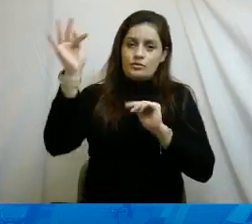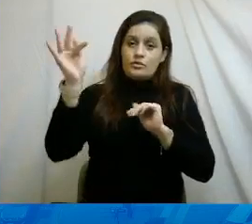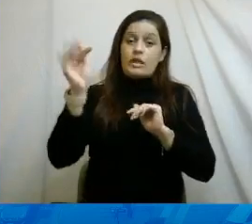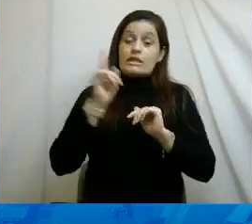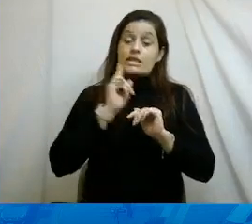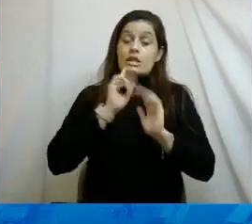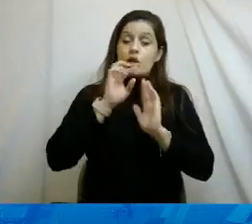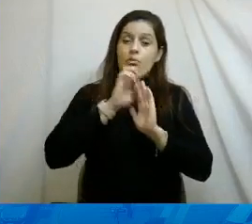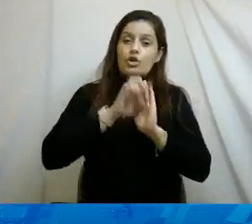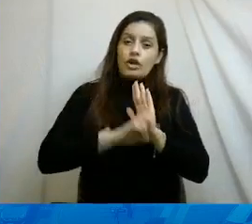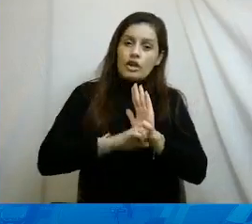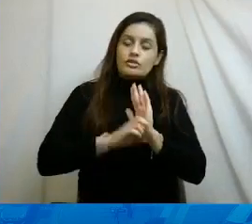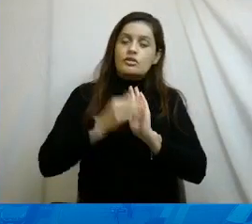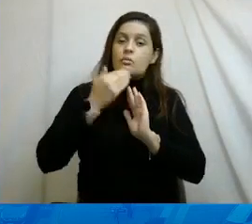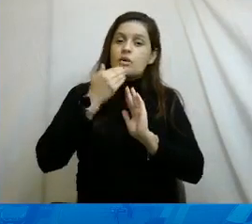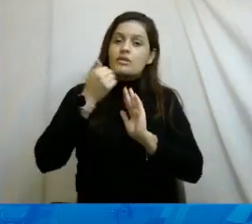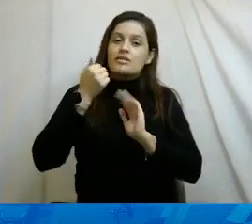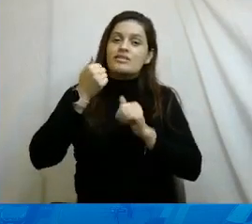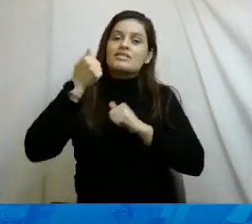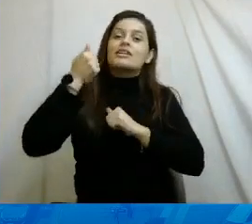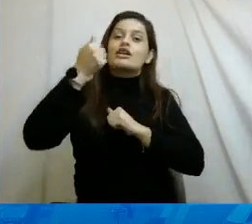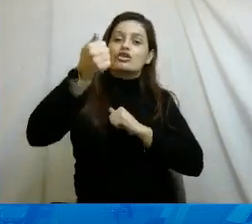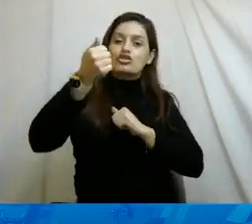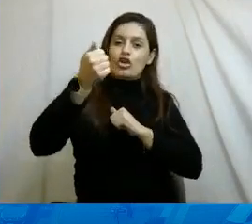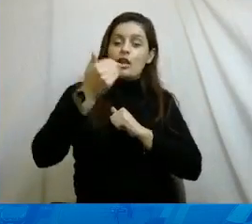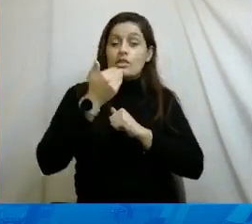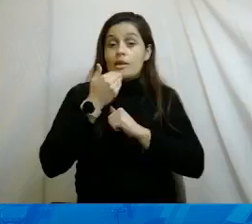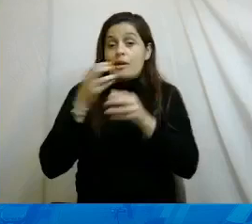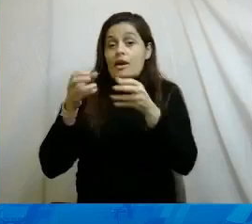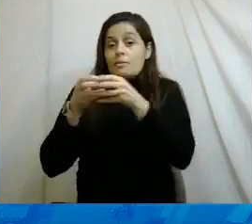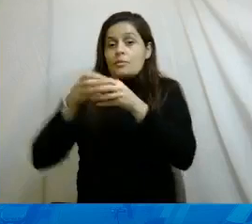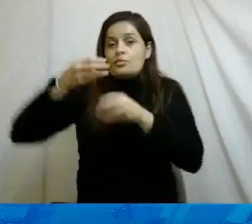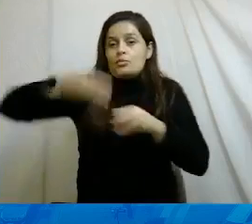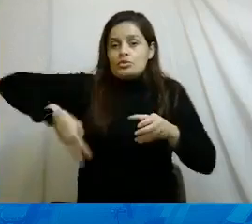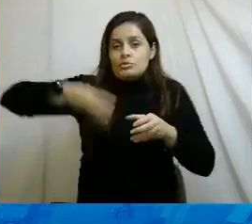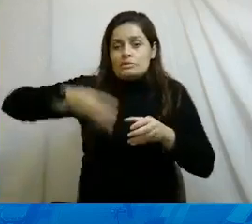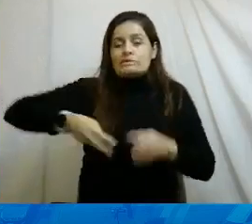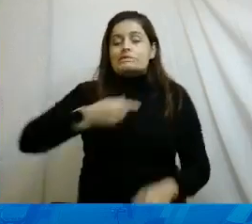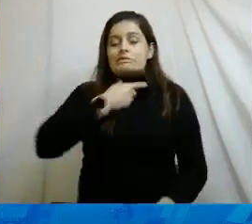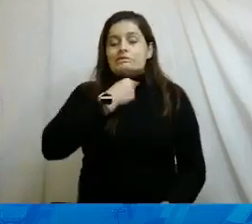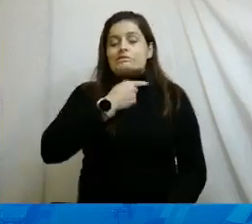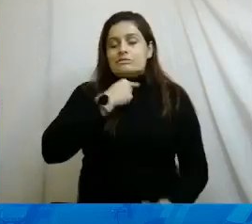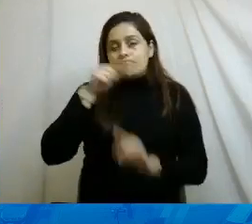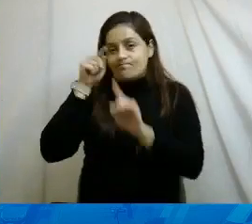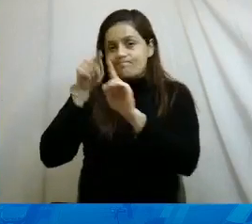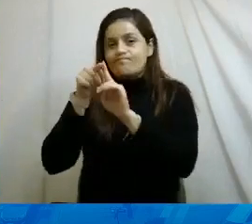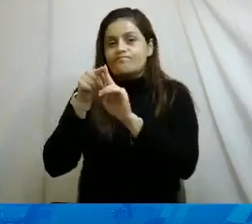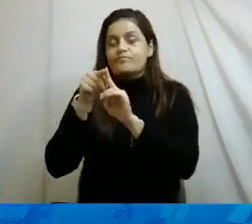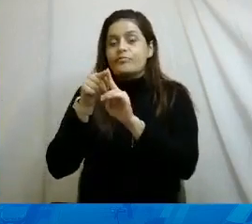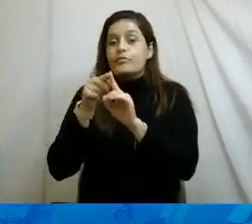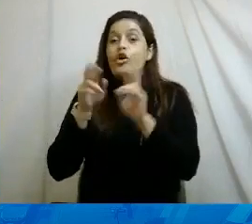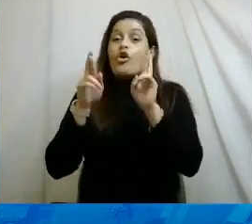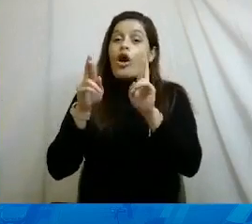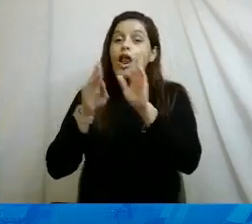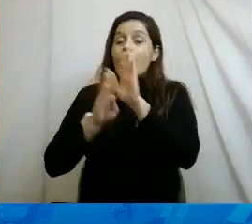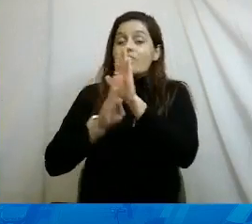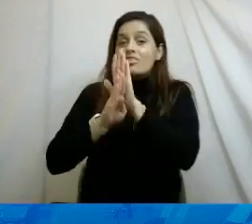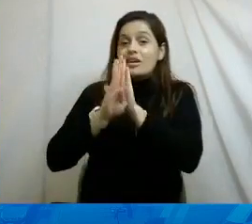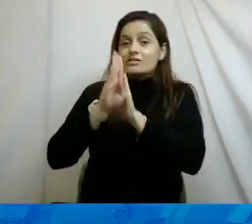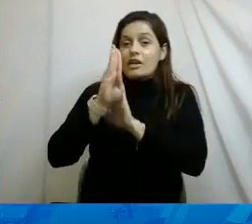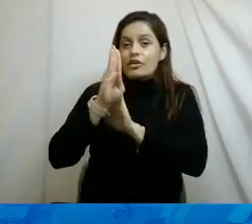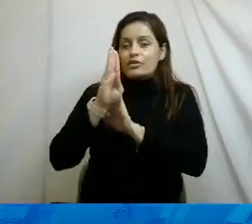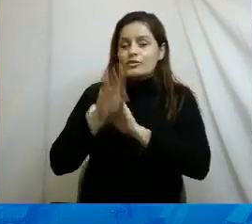con la directora, también con parte del equipo municipal, que es algo que claramente va a desarrollarse en